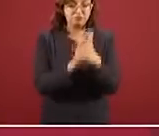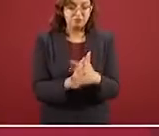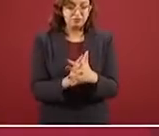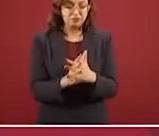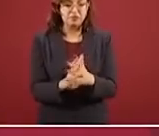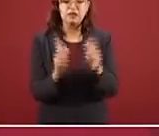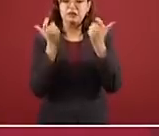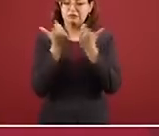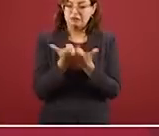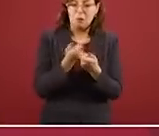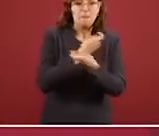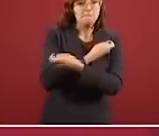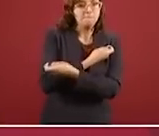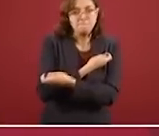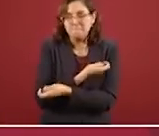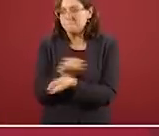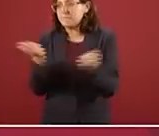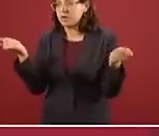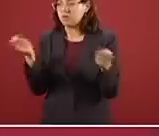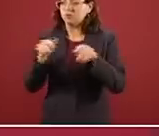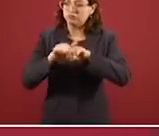distribución de riqueza.